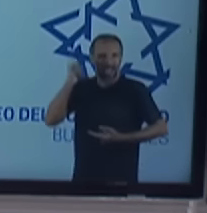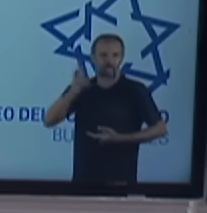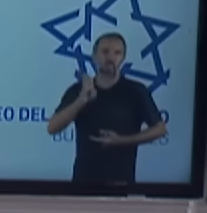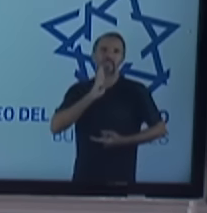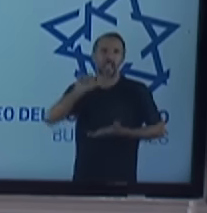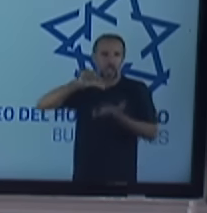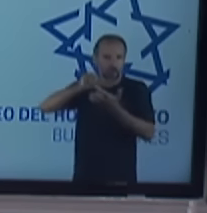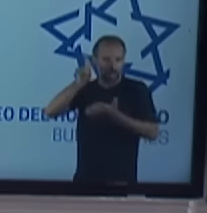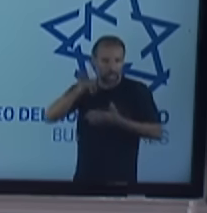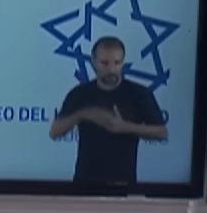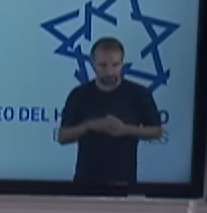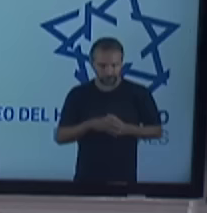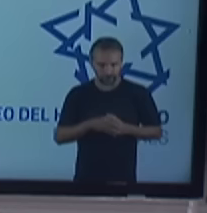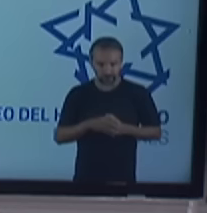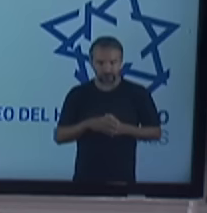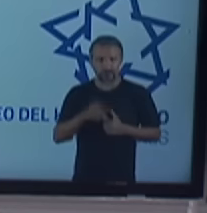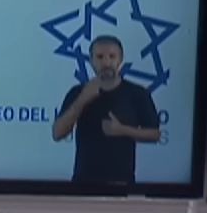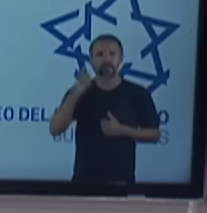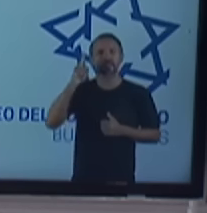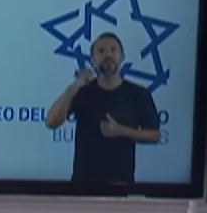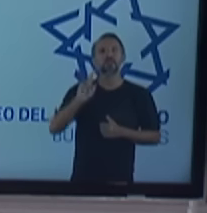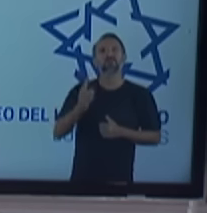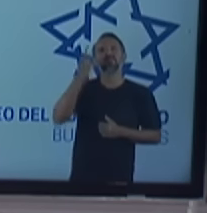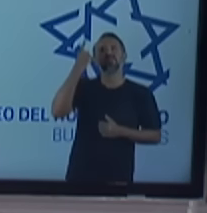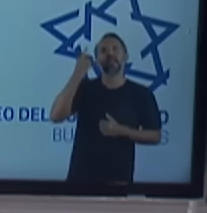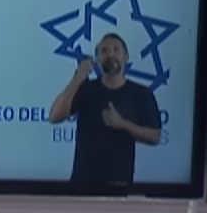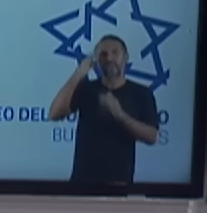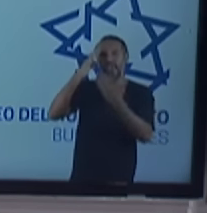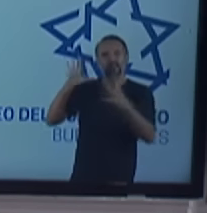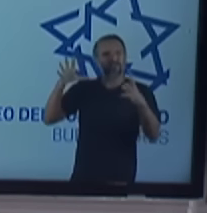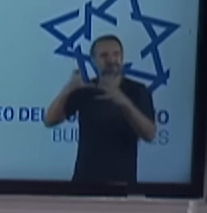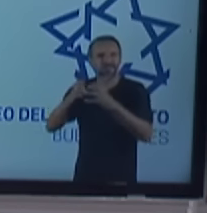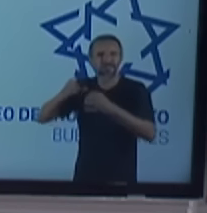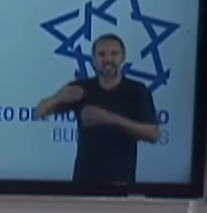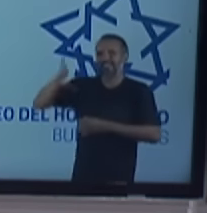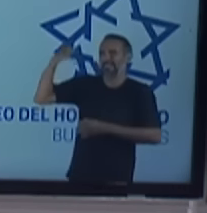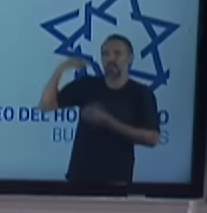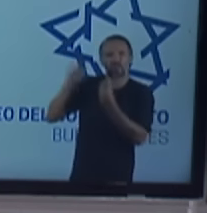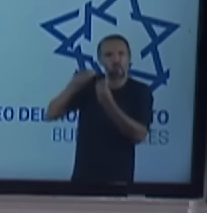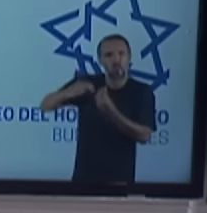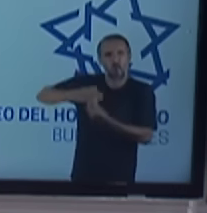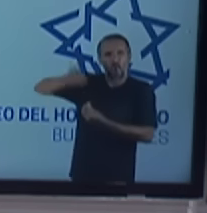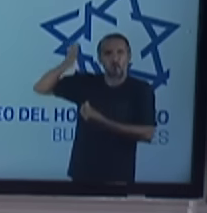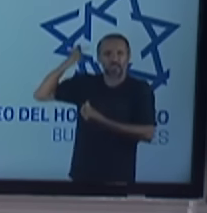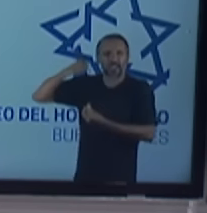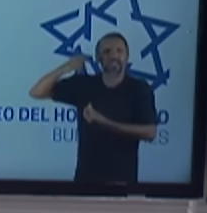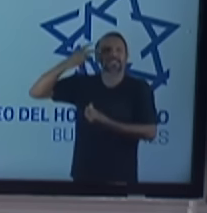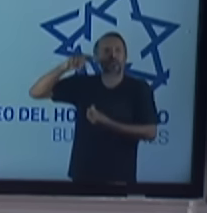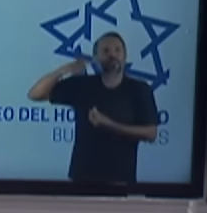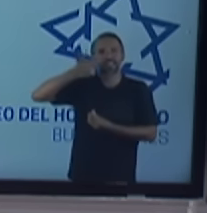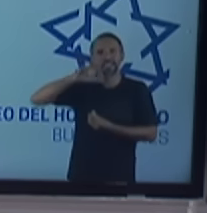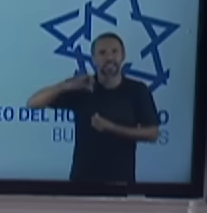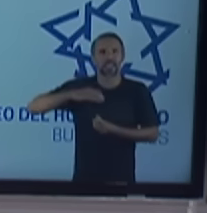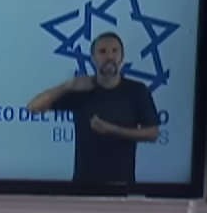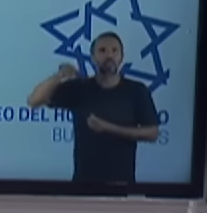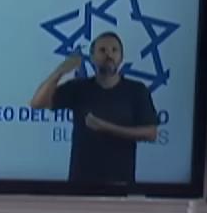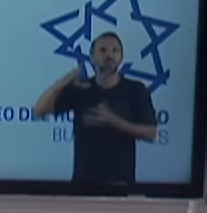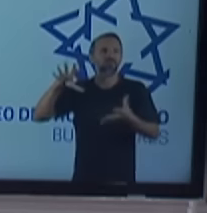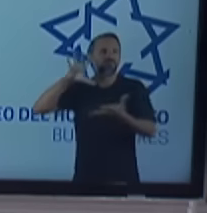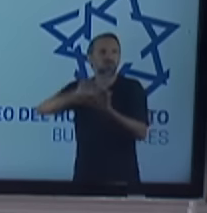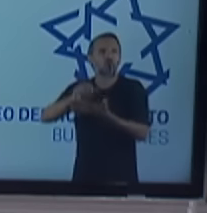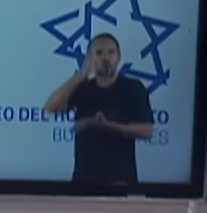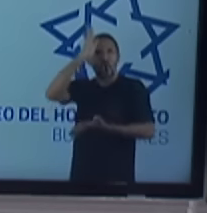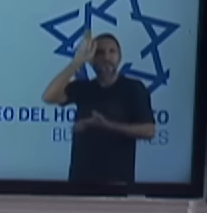su gabinete, el primer despido de un ministro, el ministro de Infraestructura, Ferraro. Ya vamos a ahondar en esta cuestión. ¿Por qué lo